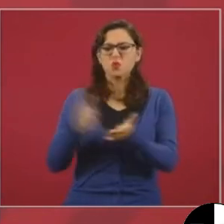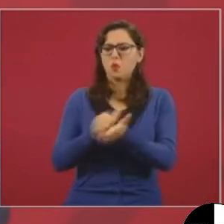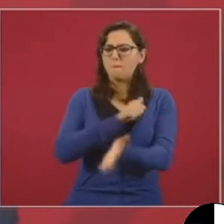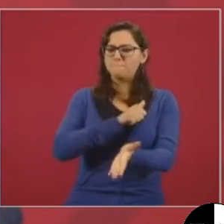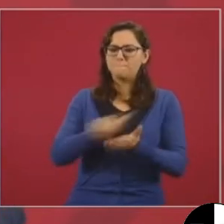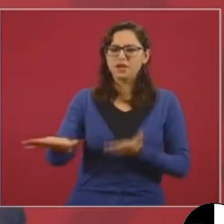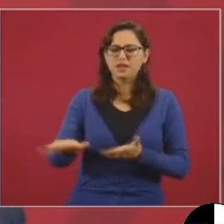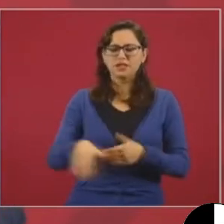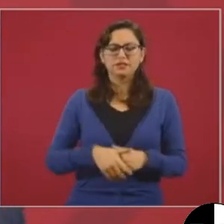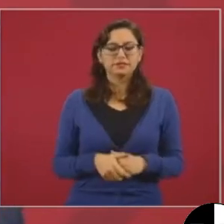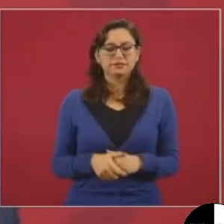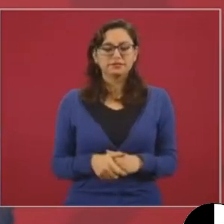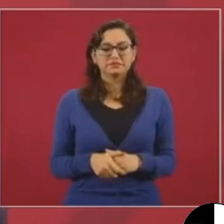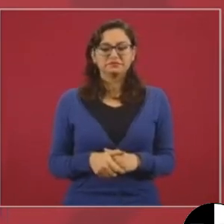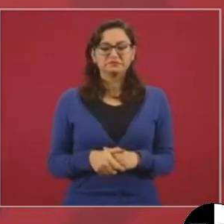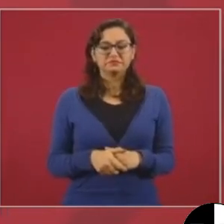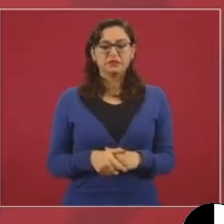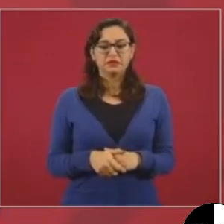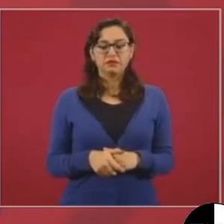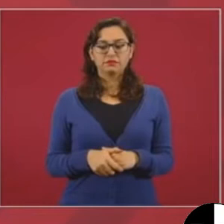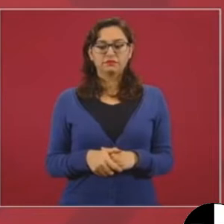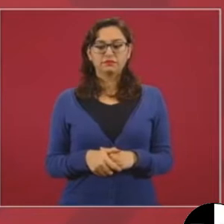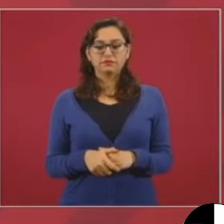y no les reconocen